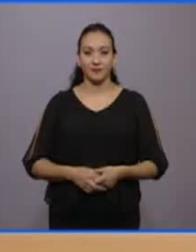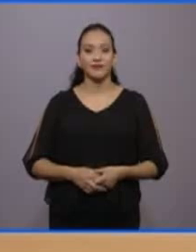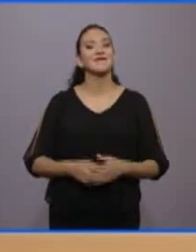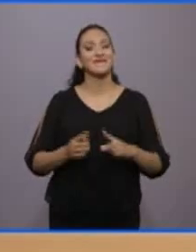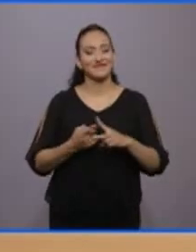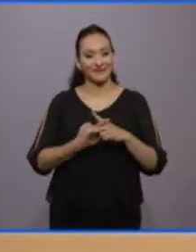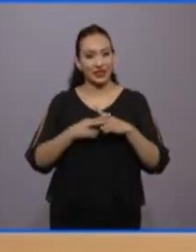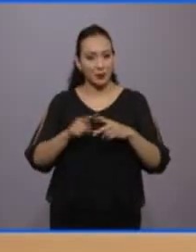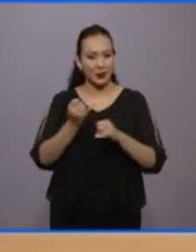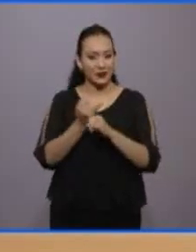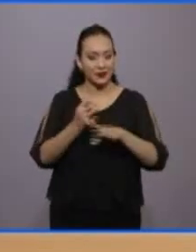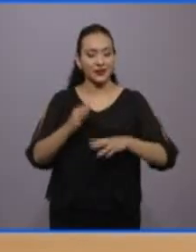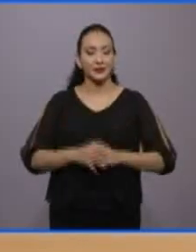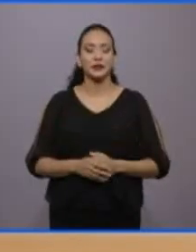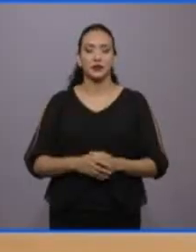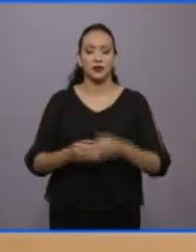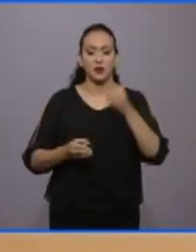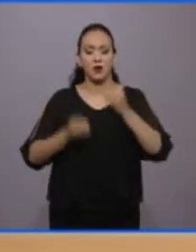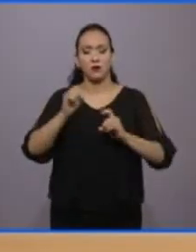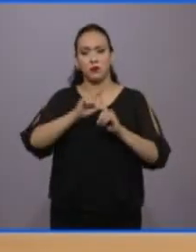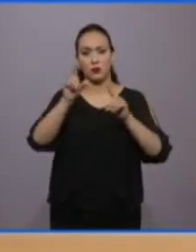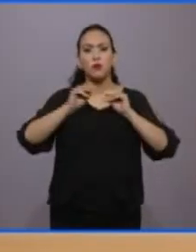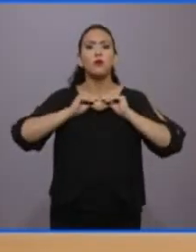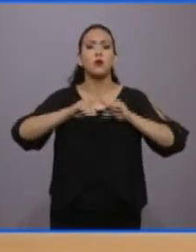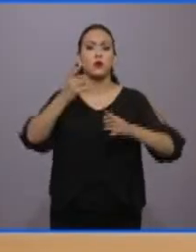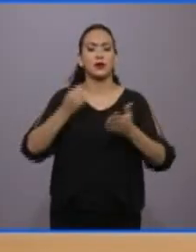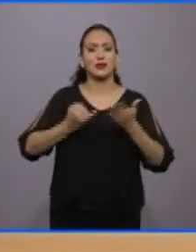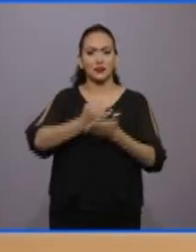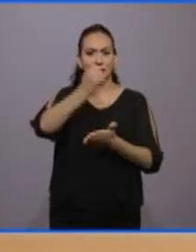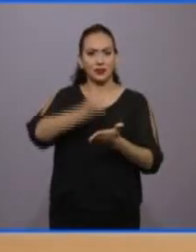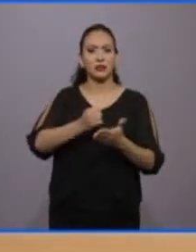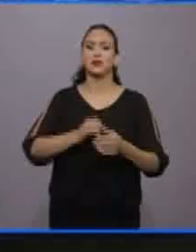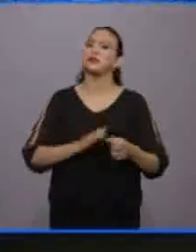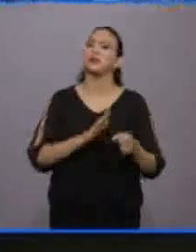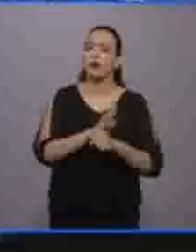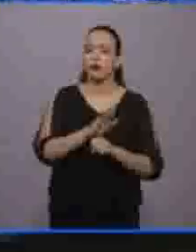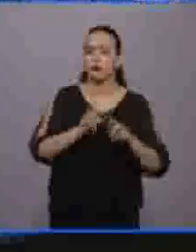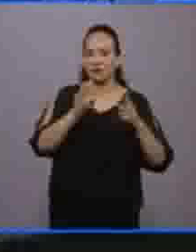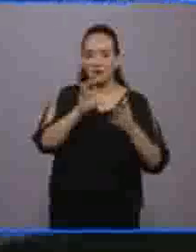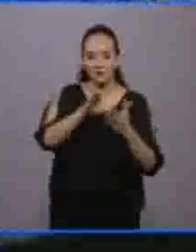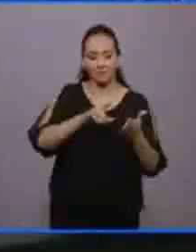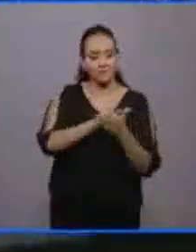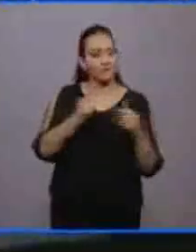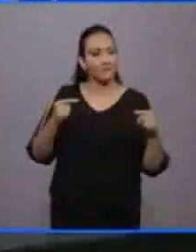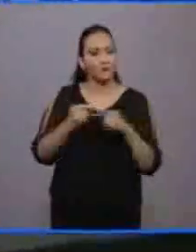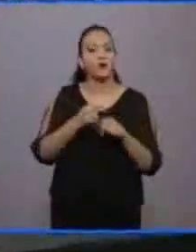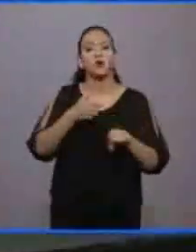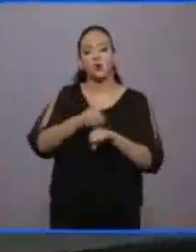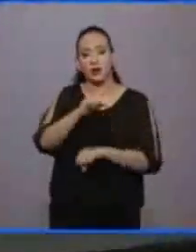Iniciamos con la información. La Suprema Corte publicó la sentencia del Pleno en la acción de inconstitucionalidad